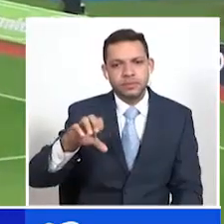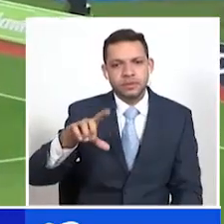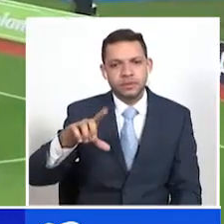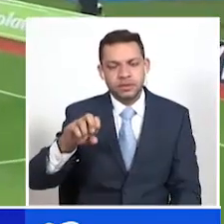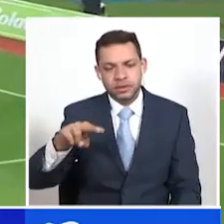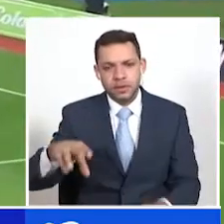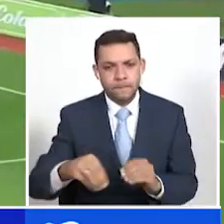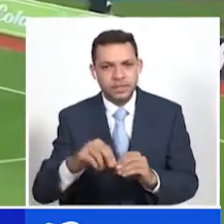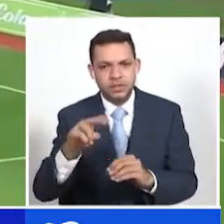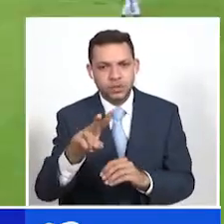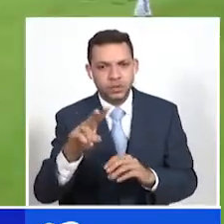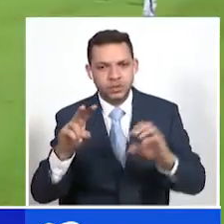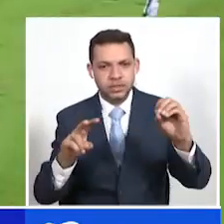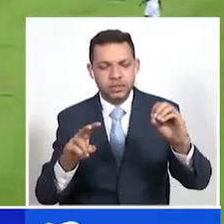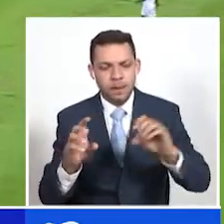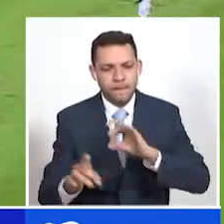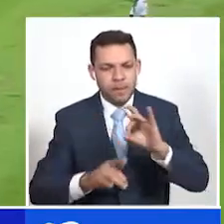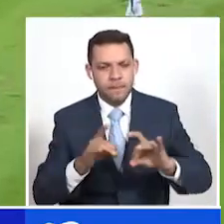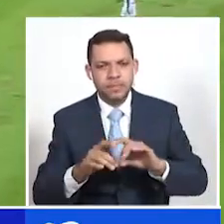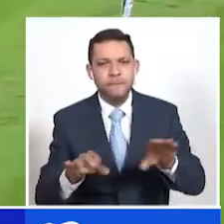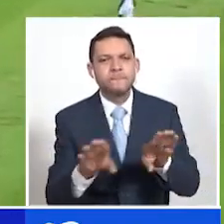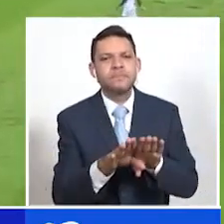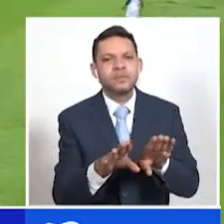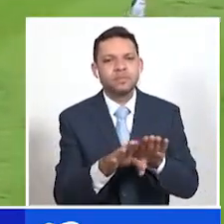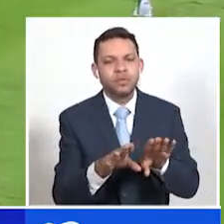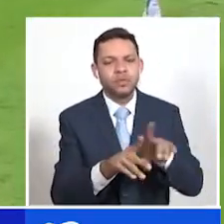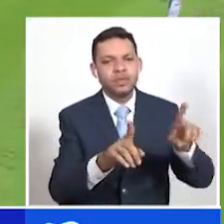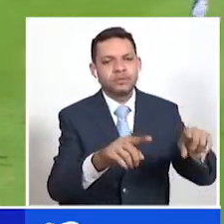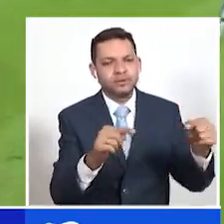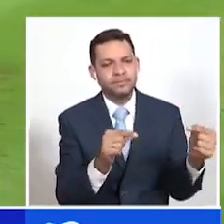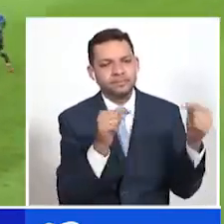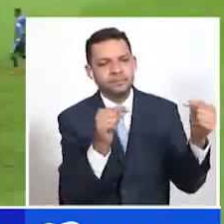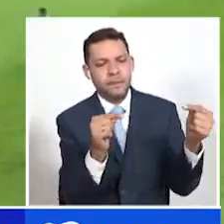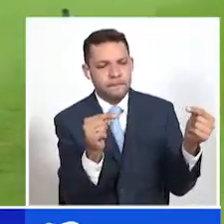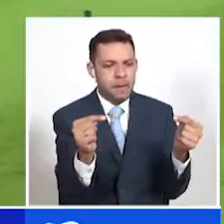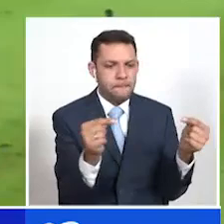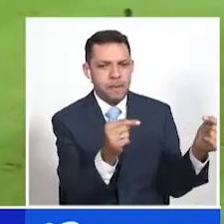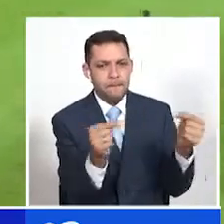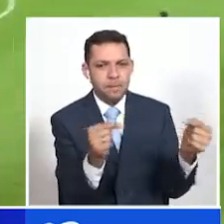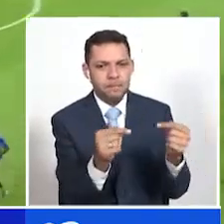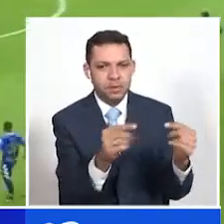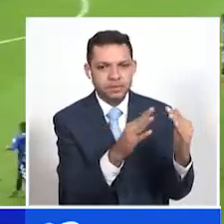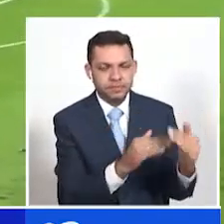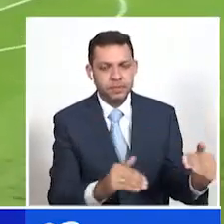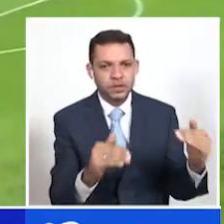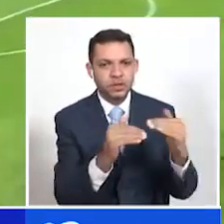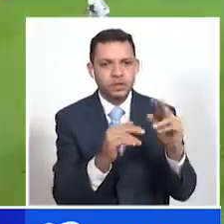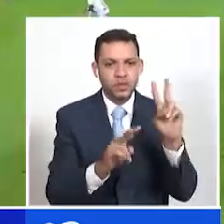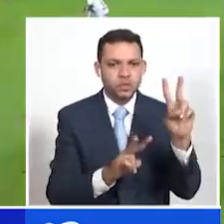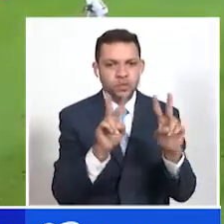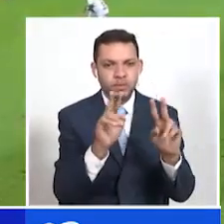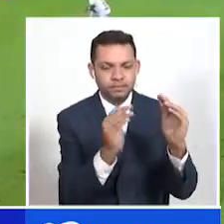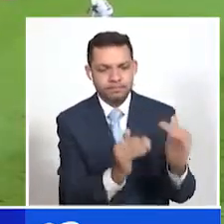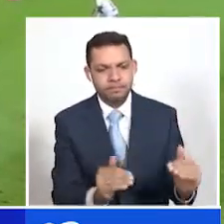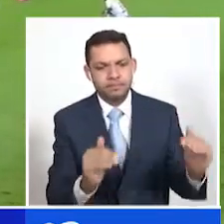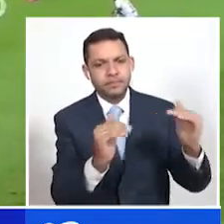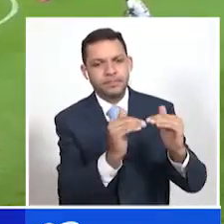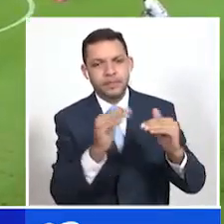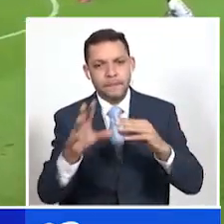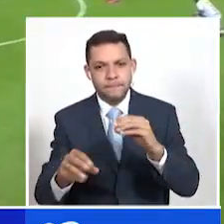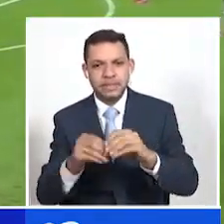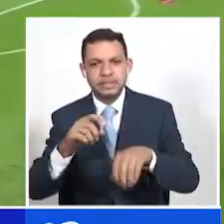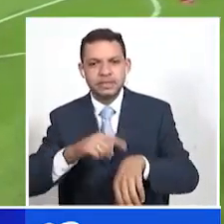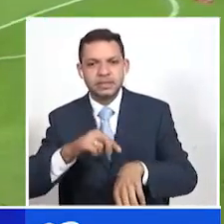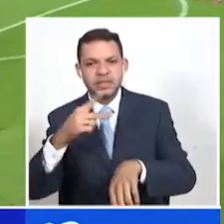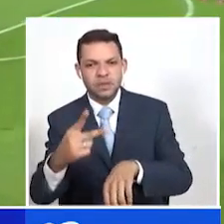El equipo ajedrezado reaccionó e igualó las acciones para cerrar el primer tiempo con empate a 2 goles. En la segunda parte, Once Caldas se fue